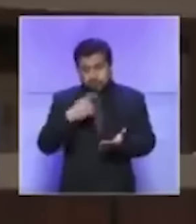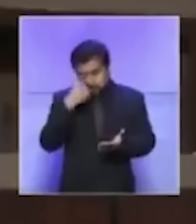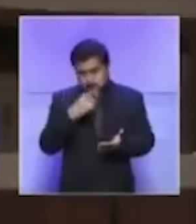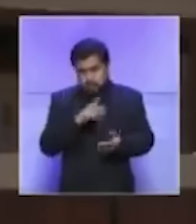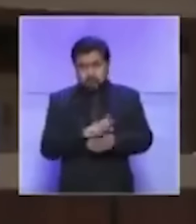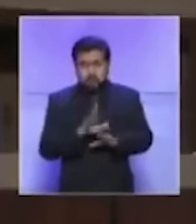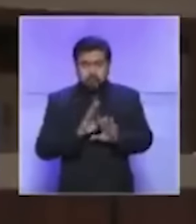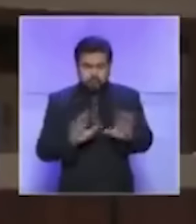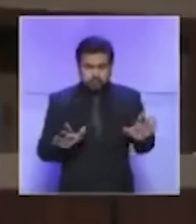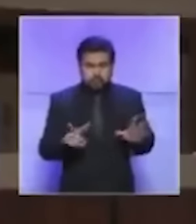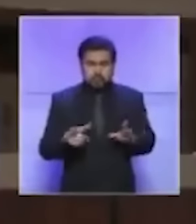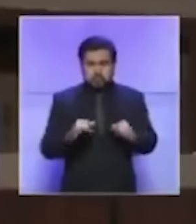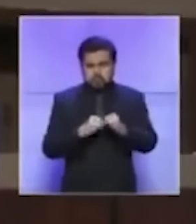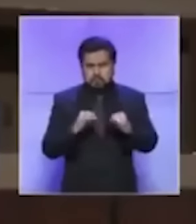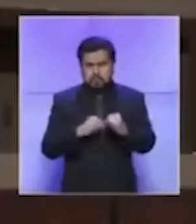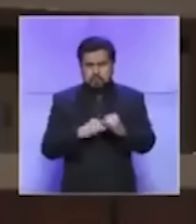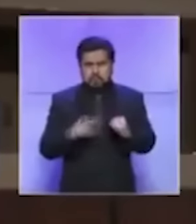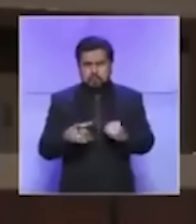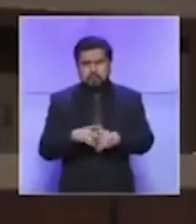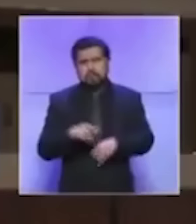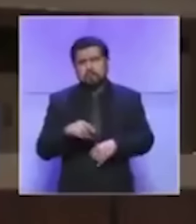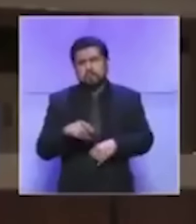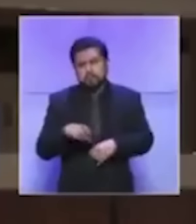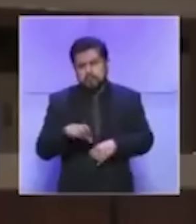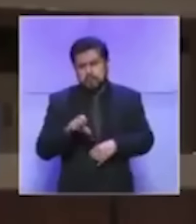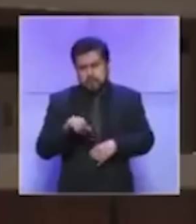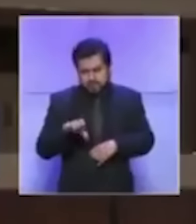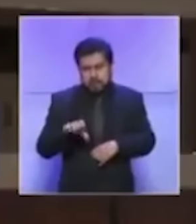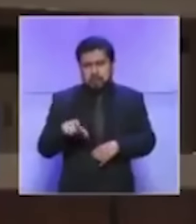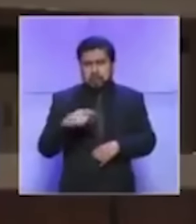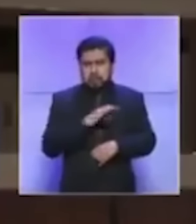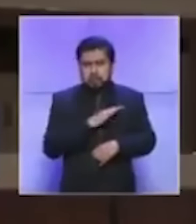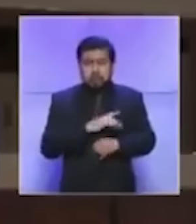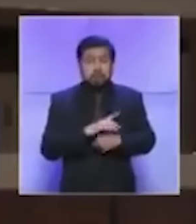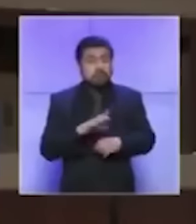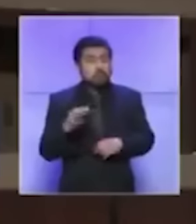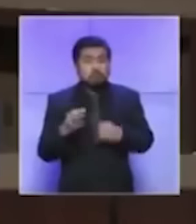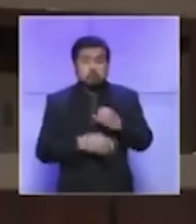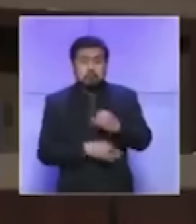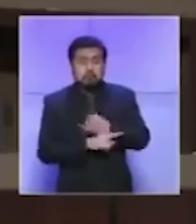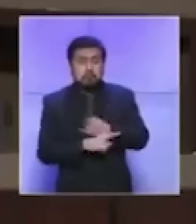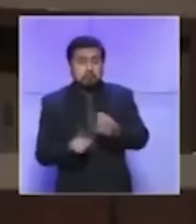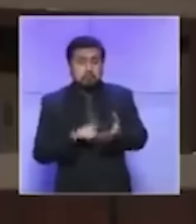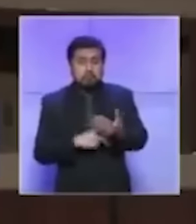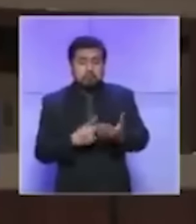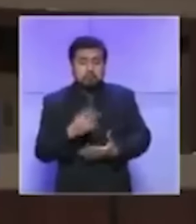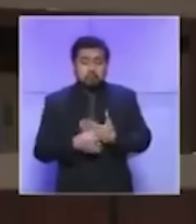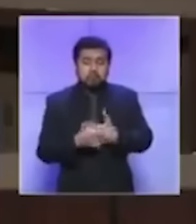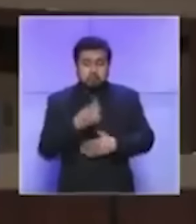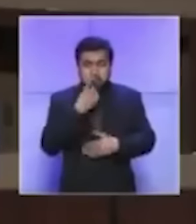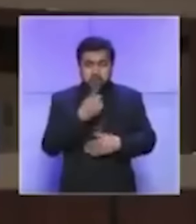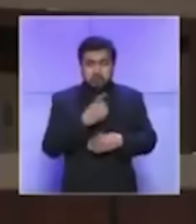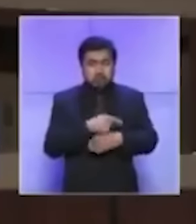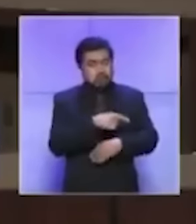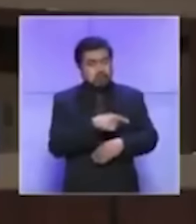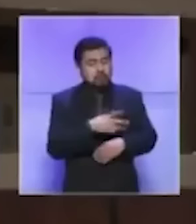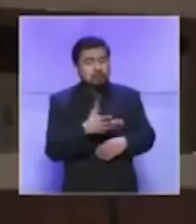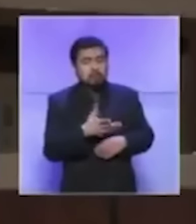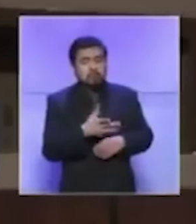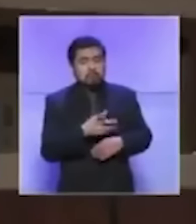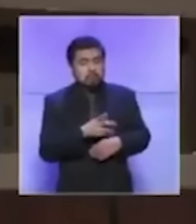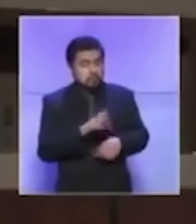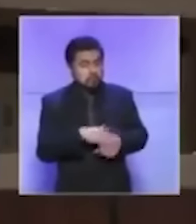preliminar por parte del Instituto Nacional Electoral. Finalmente, el proyecto afirma que la parte recurrente no ofrece una